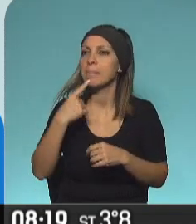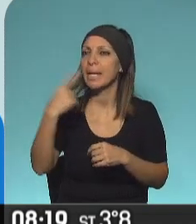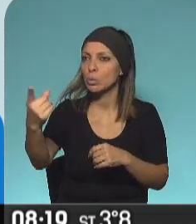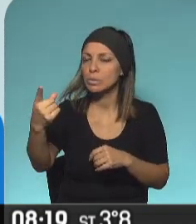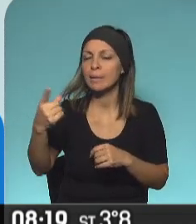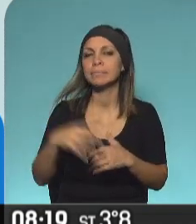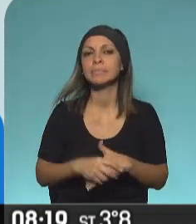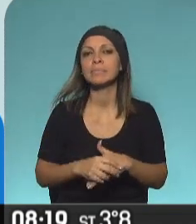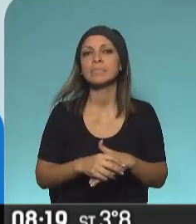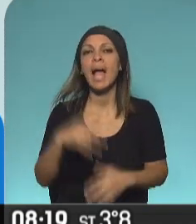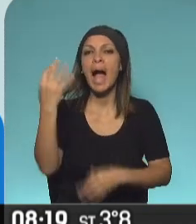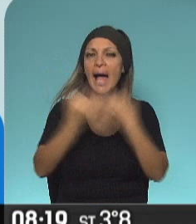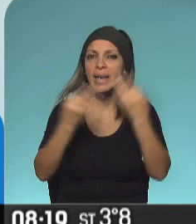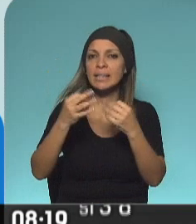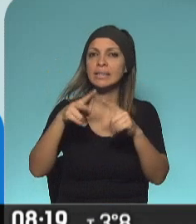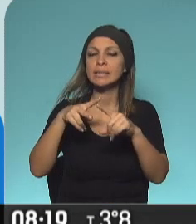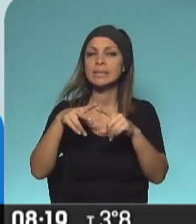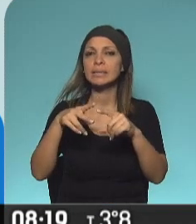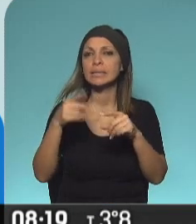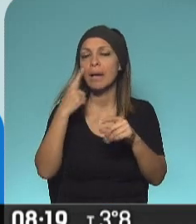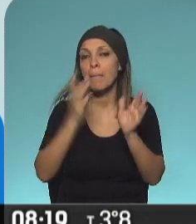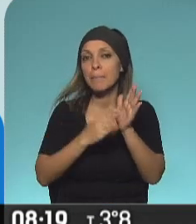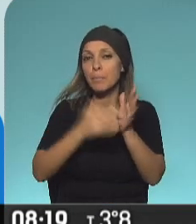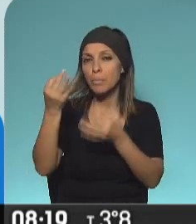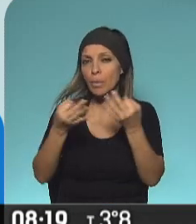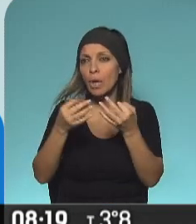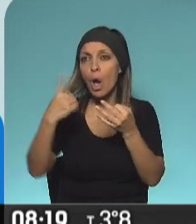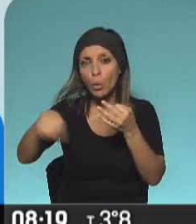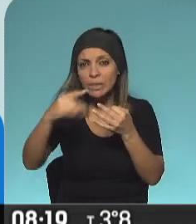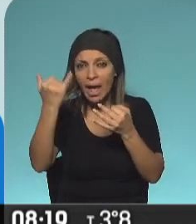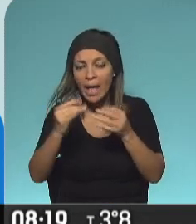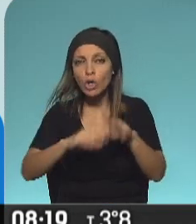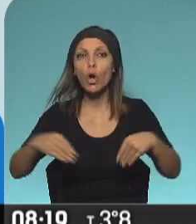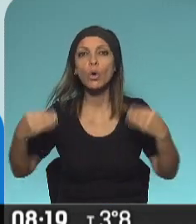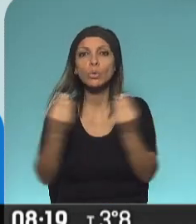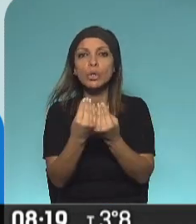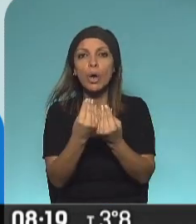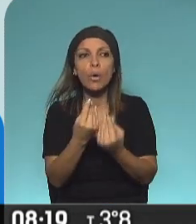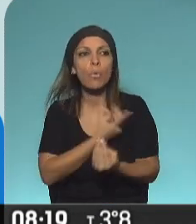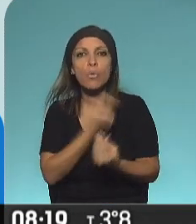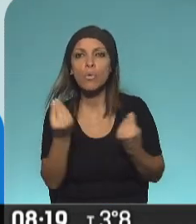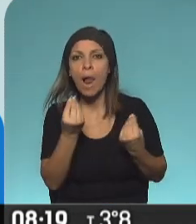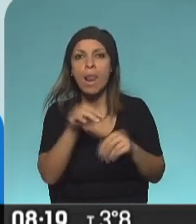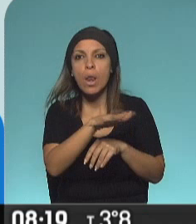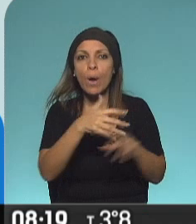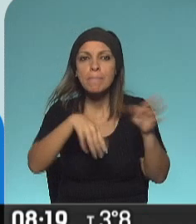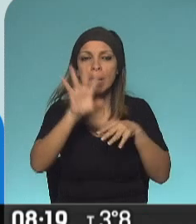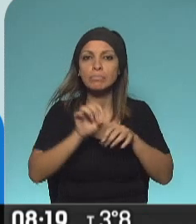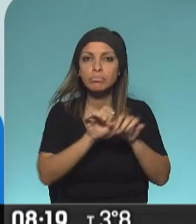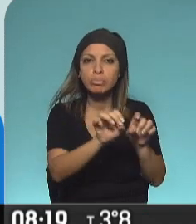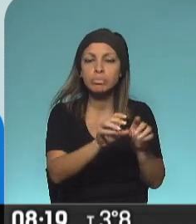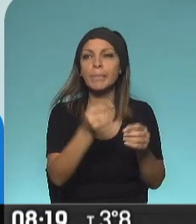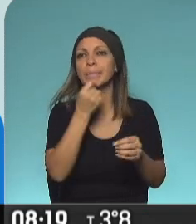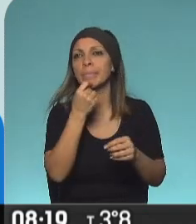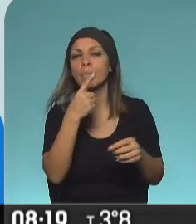análisis epidemiológico que están haciendo con los testeos, llegan a una conclusión acerca de dónde se está propagando más el virus, si en el transporte